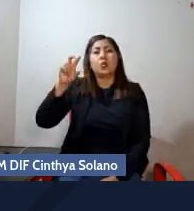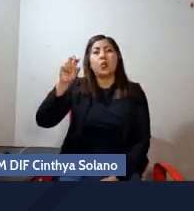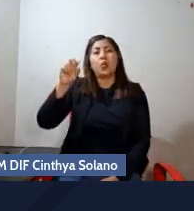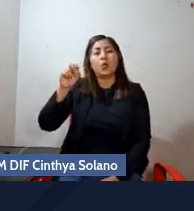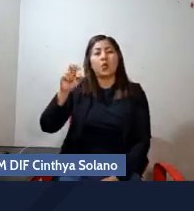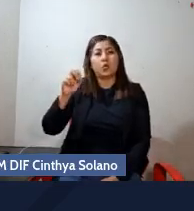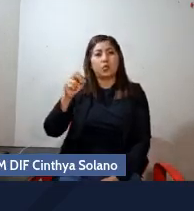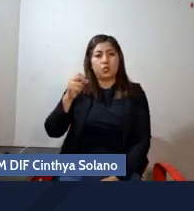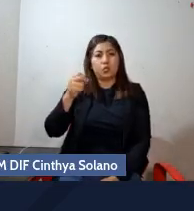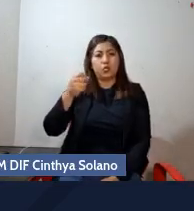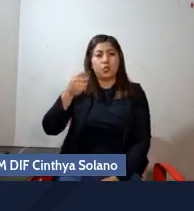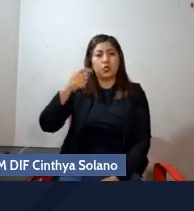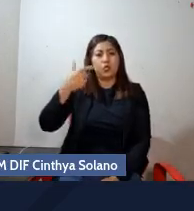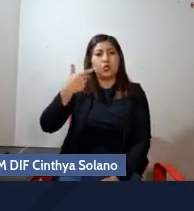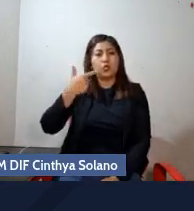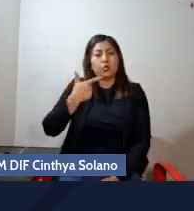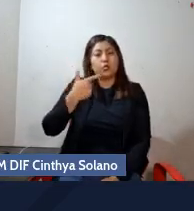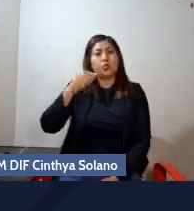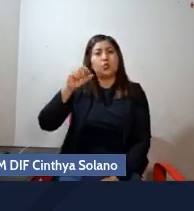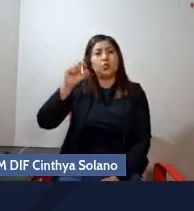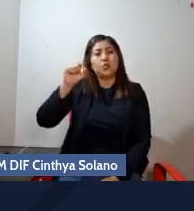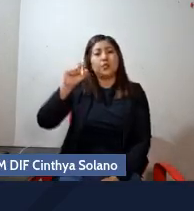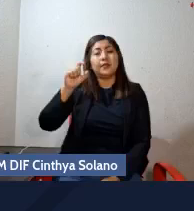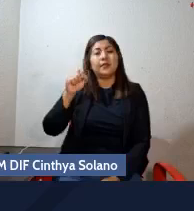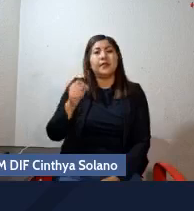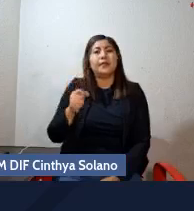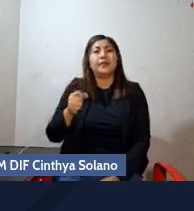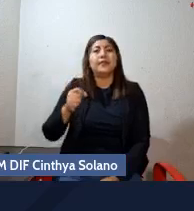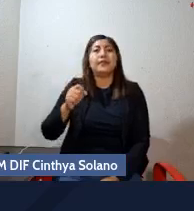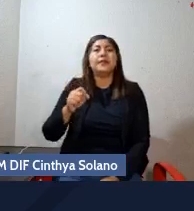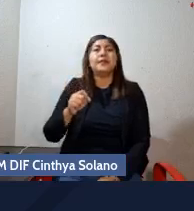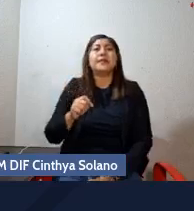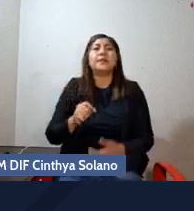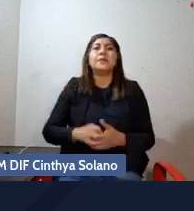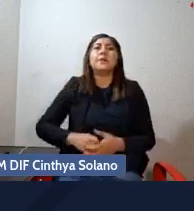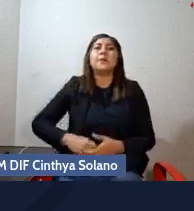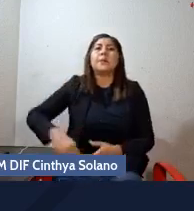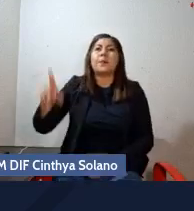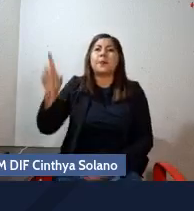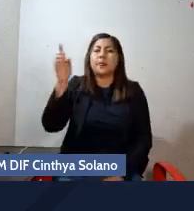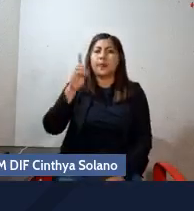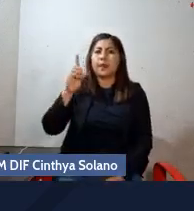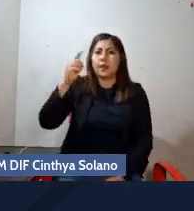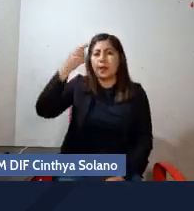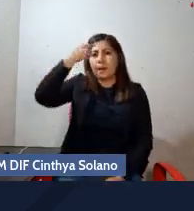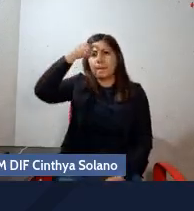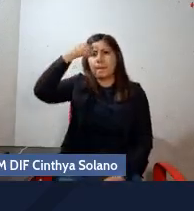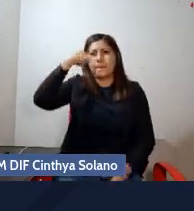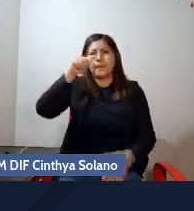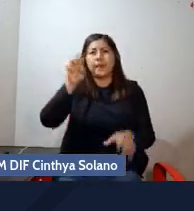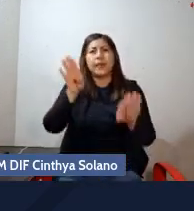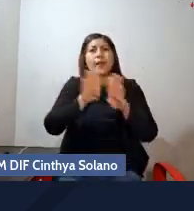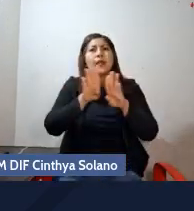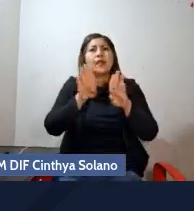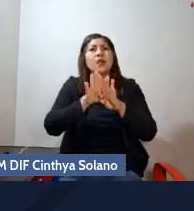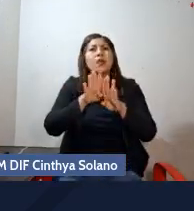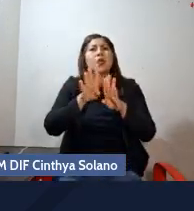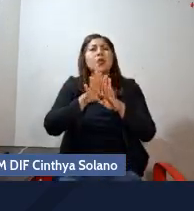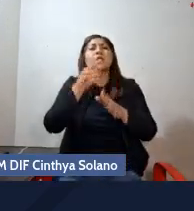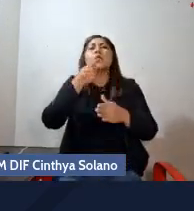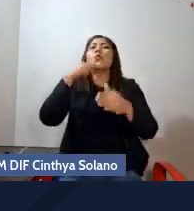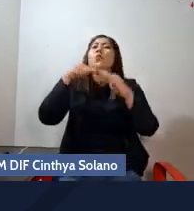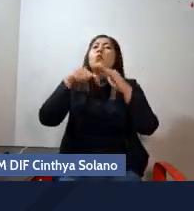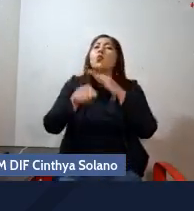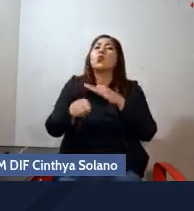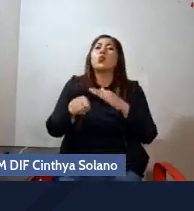800-833-7233. Es orientación sobre procesos electorales, dónde y cómo presentar las denuncias o quejas ante las